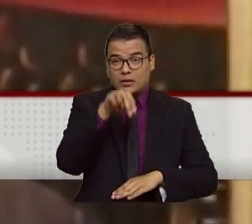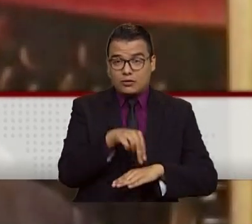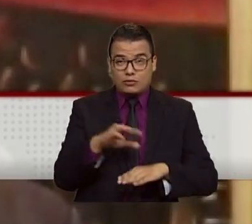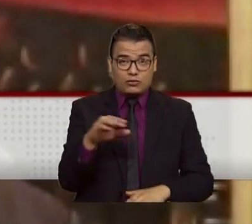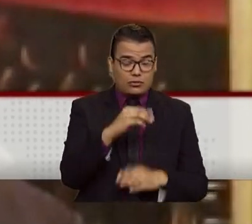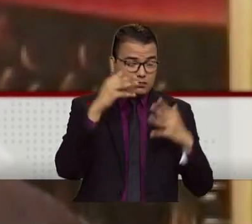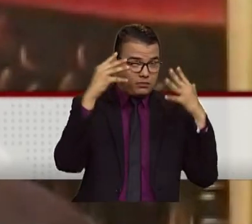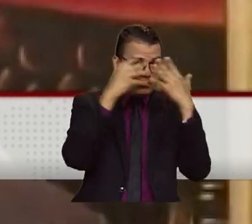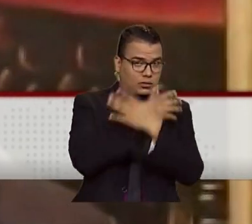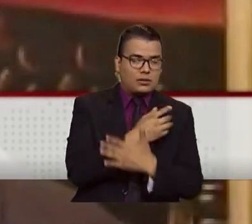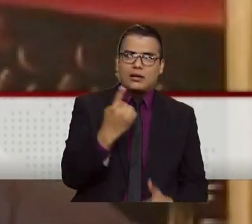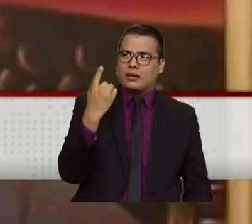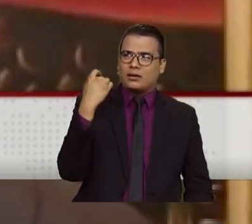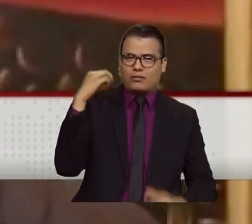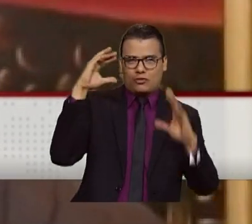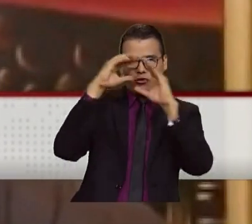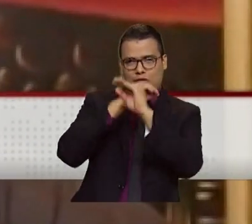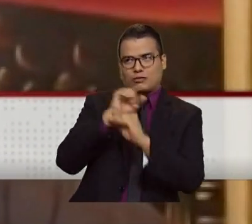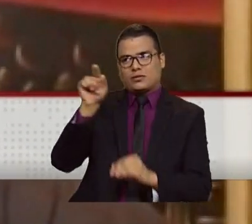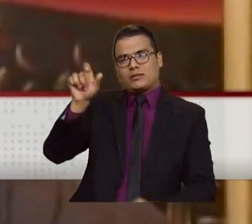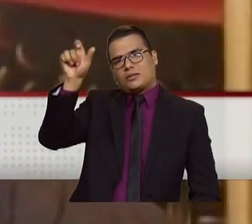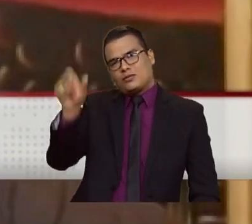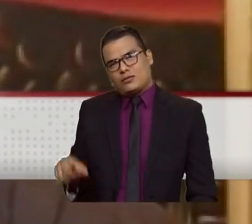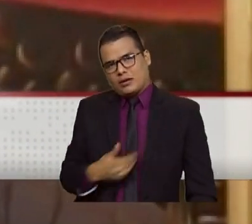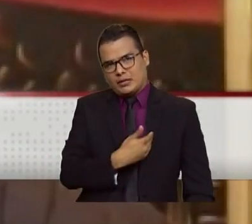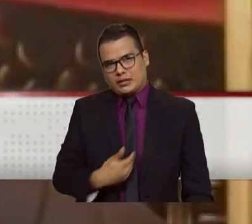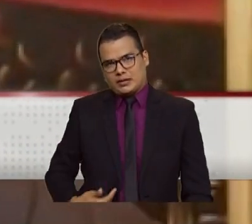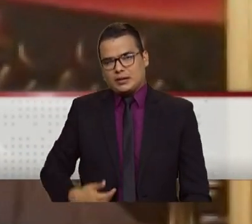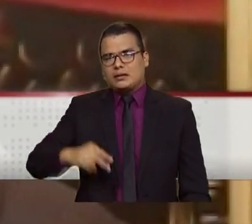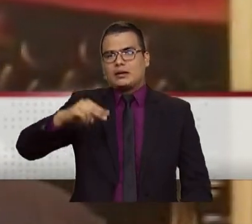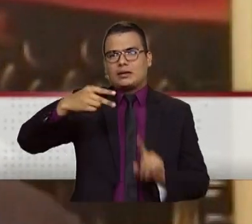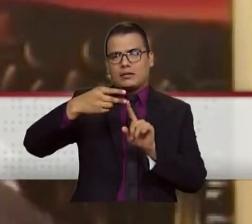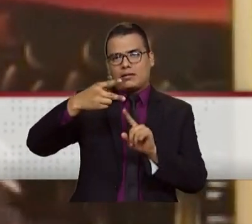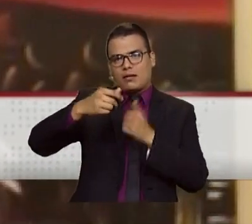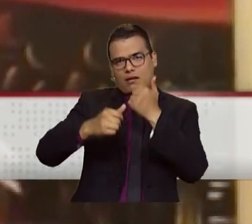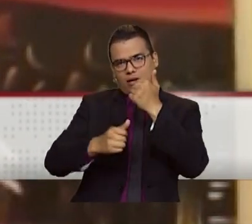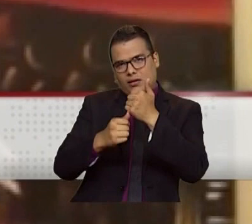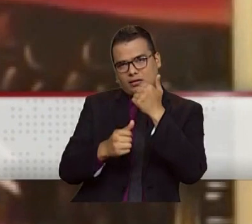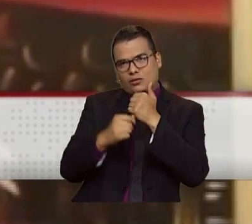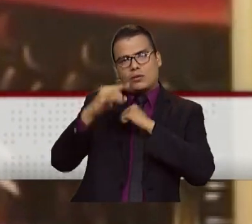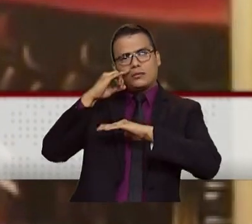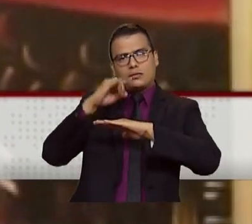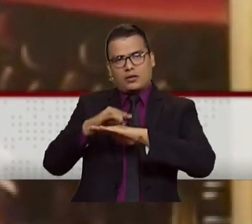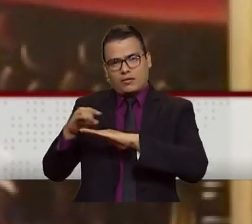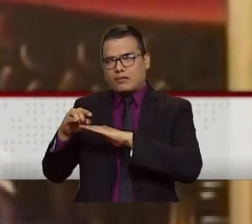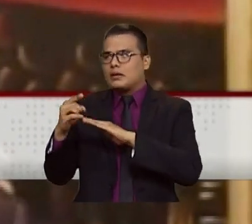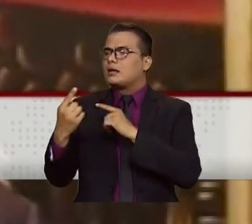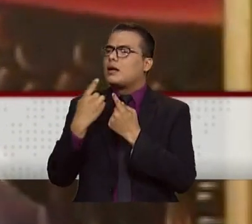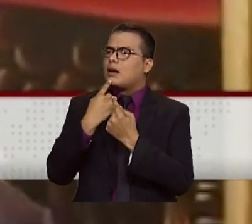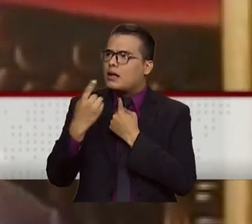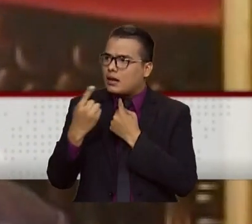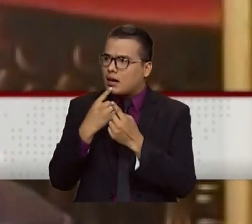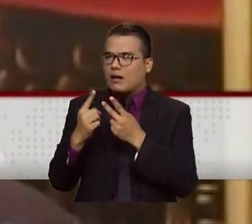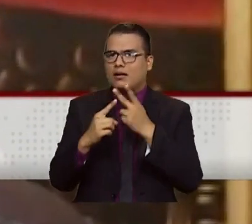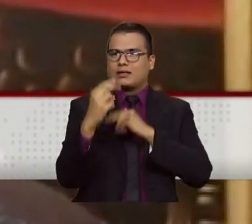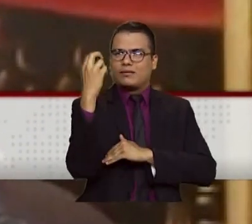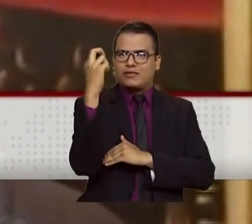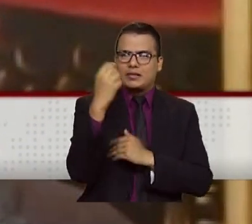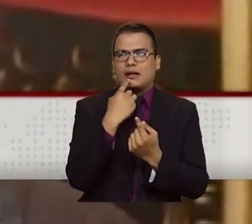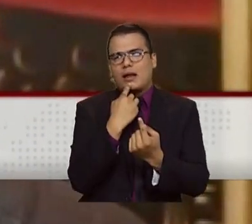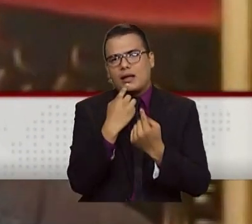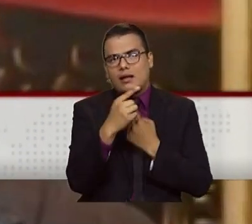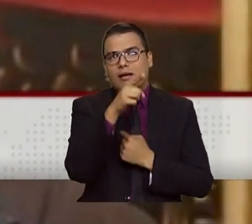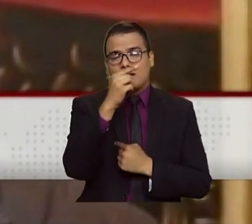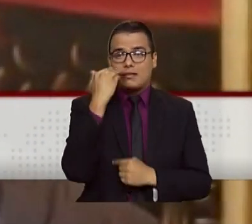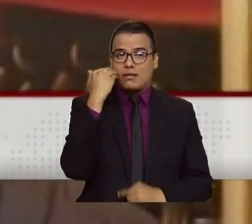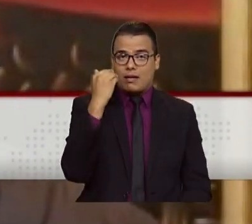el asesor presidencial en materia de seguridad rafael guarín hicimos un contacto con fiscalía hablé con una